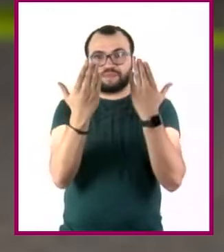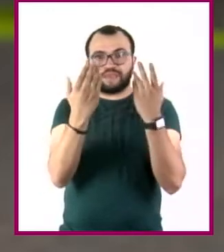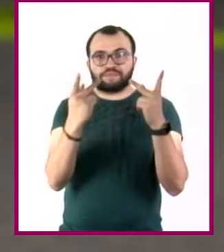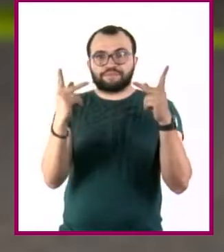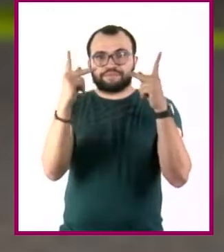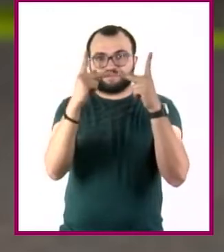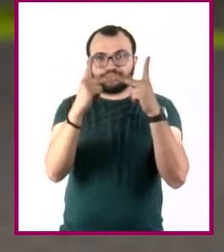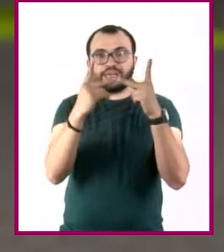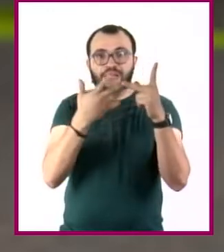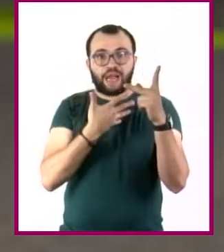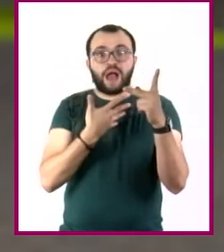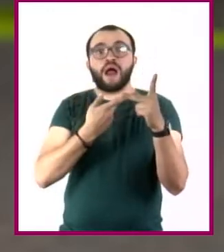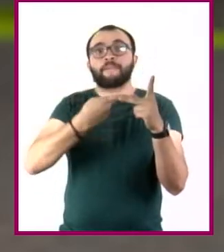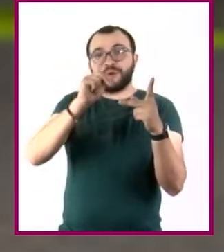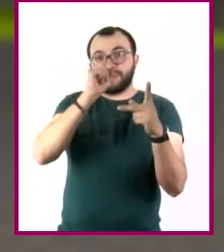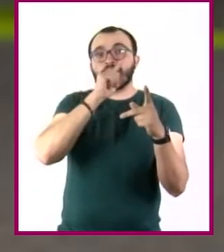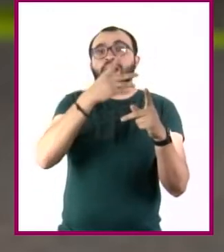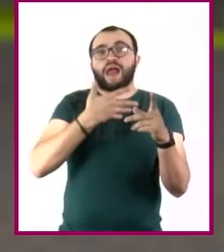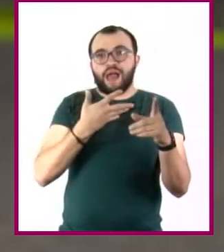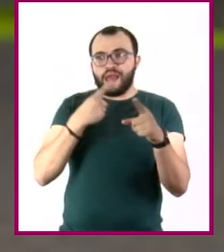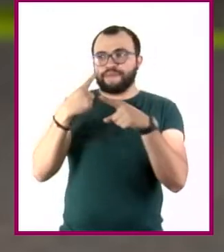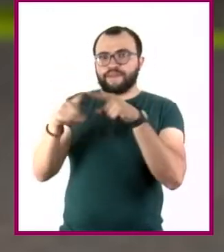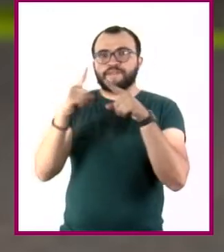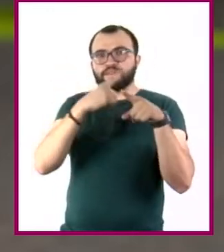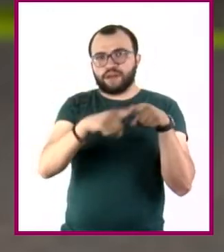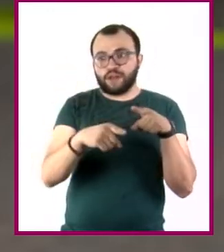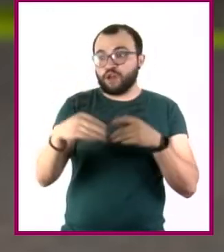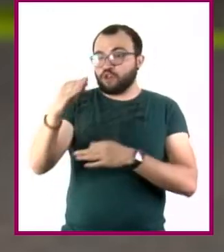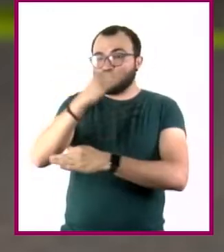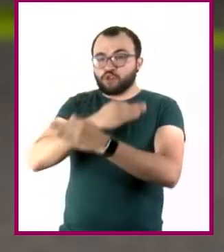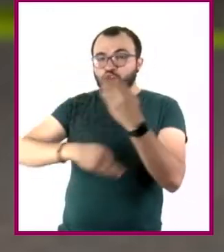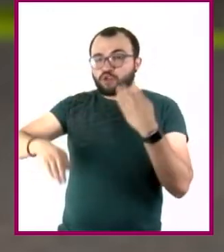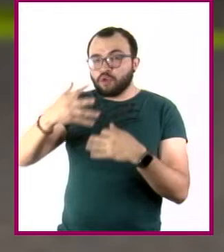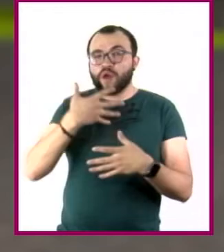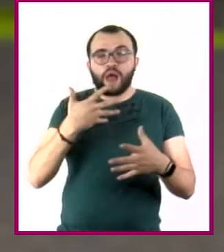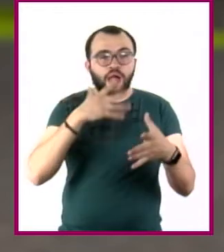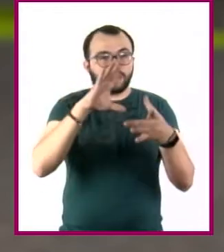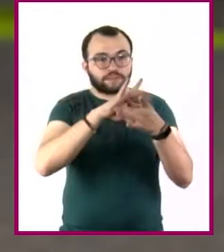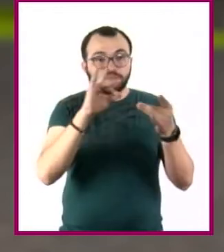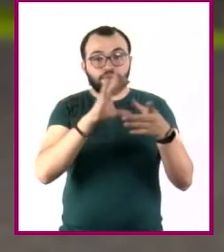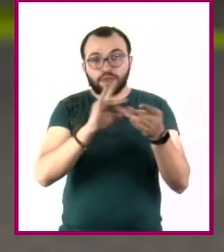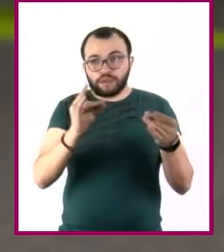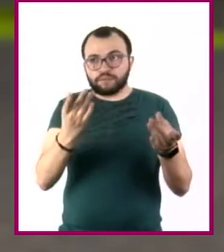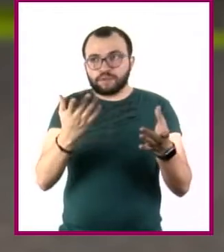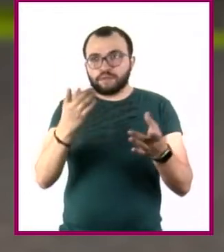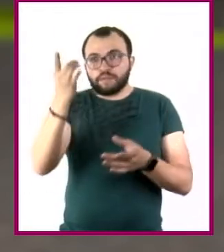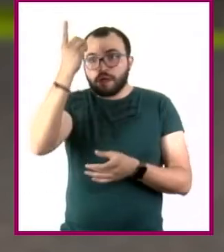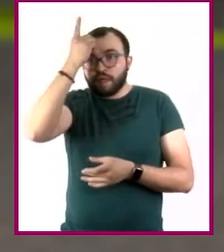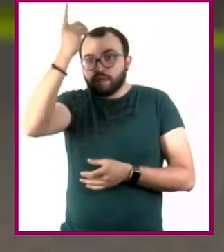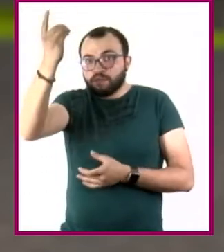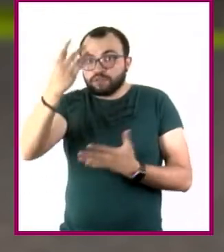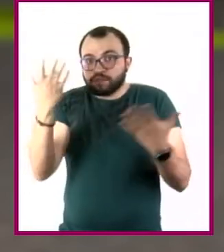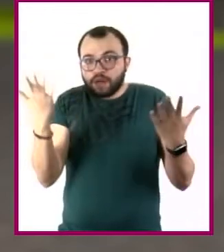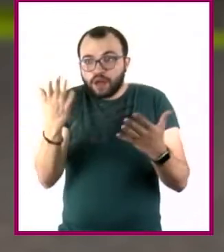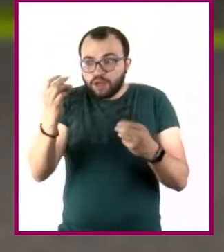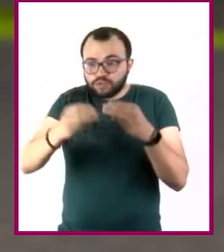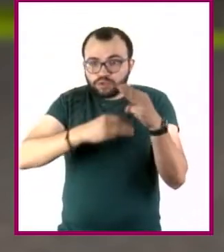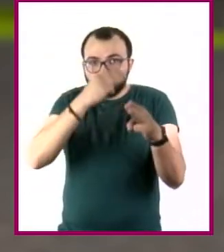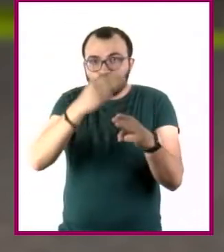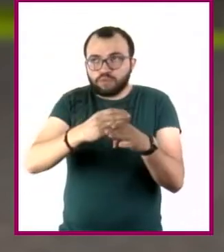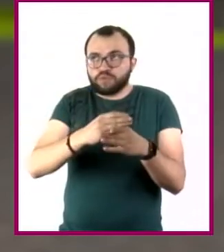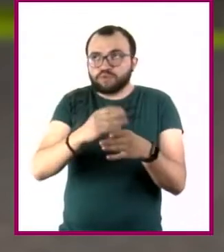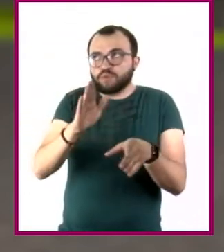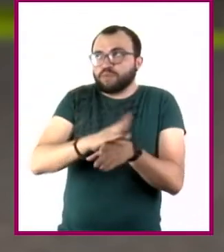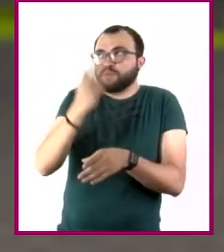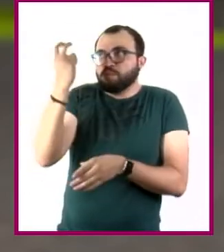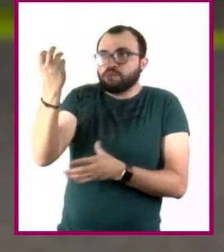que tenemos es una posible explicación. Que Dios haya creado el mundo y por tanto existe. Porque ni modo